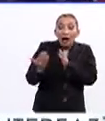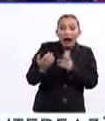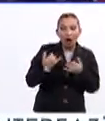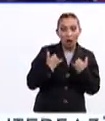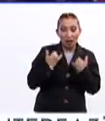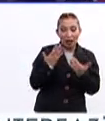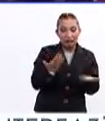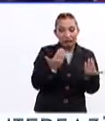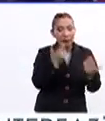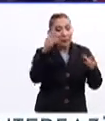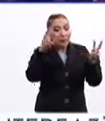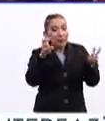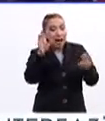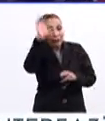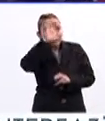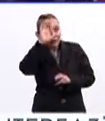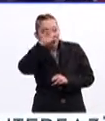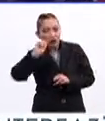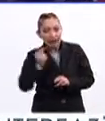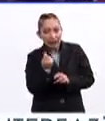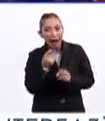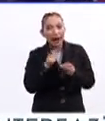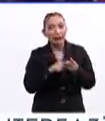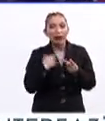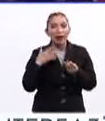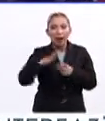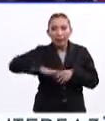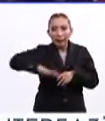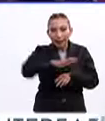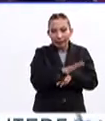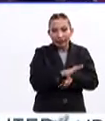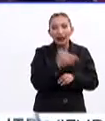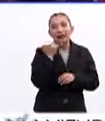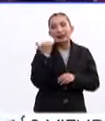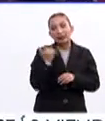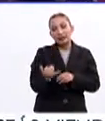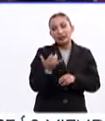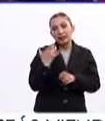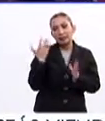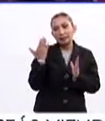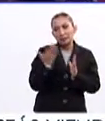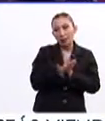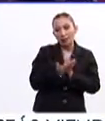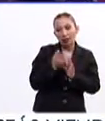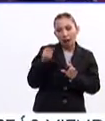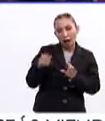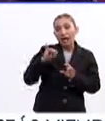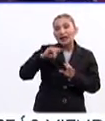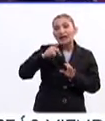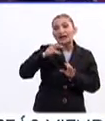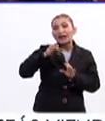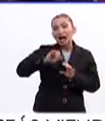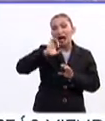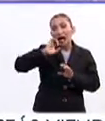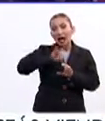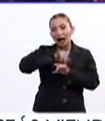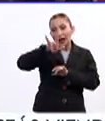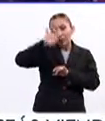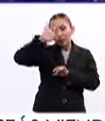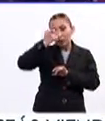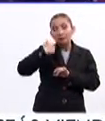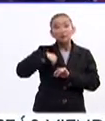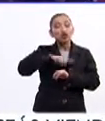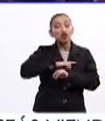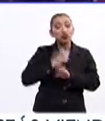los jóvenes a temas de ciencia, tecnología, medio ambiente y la parte de la ingeniería astronáutica.